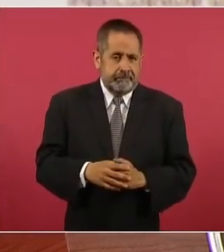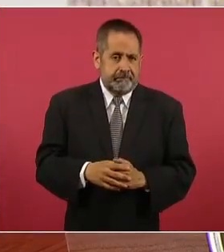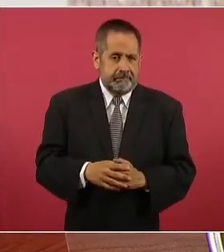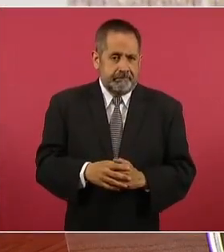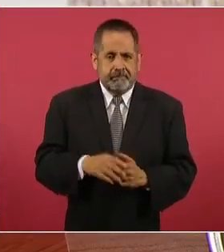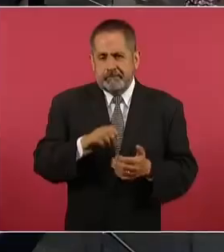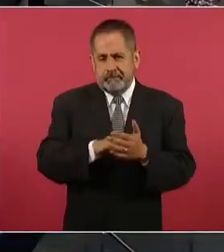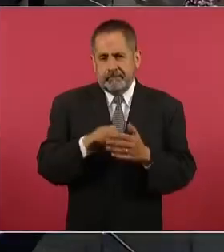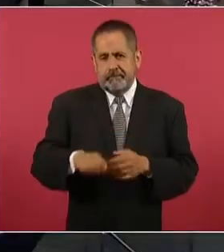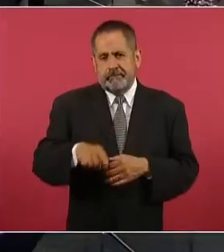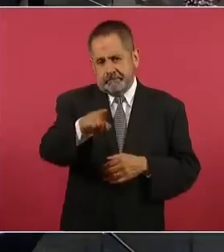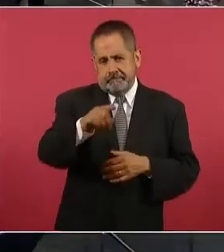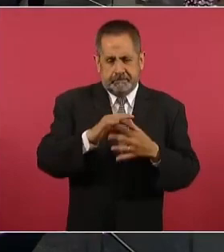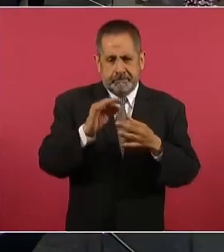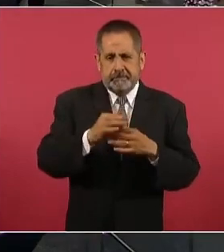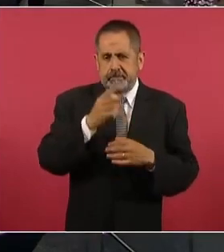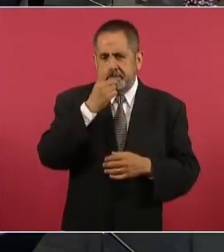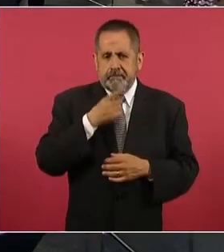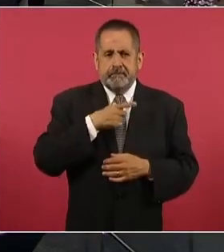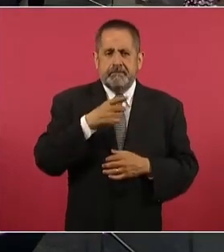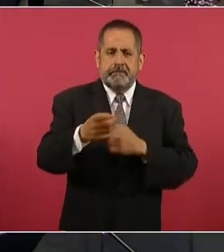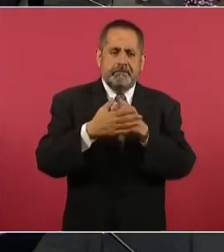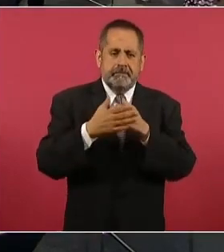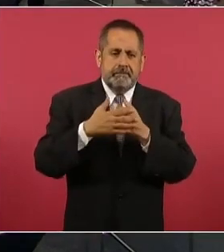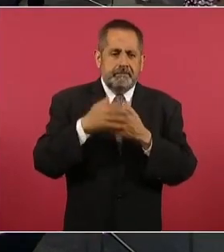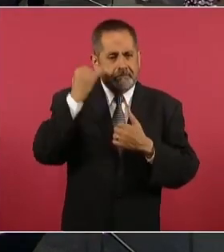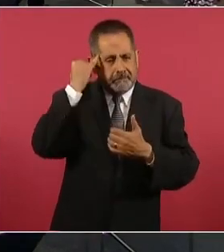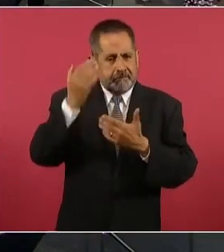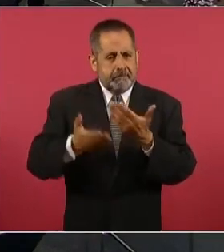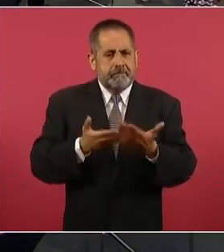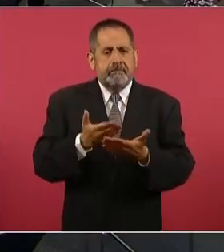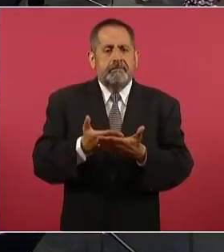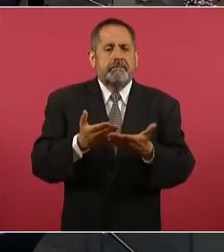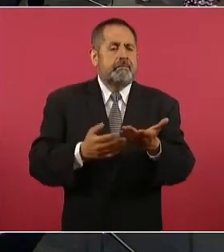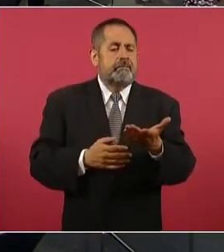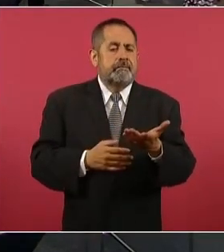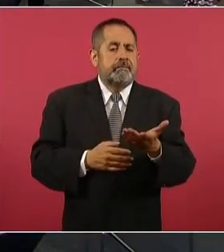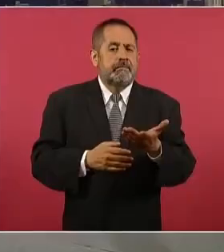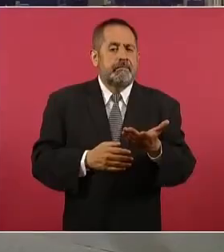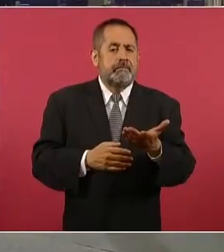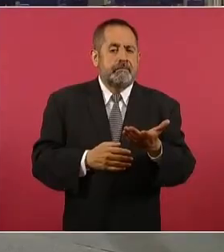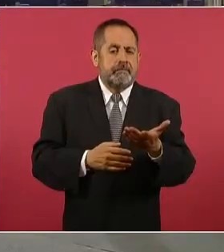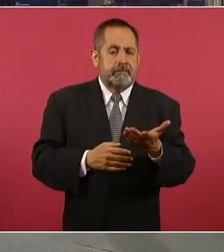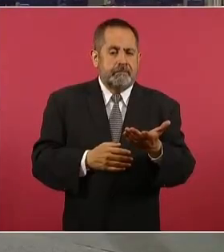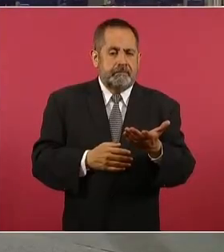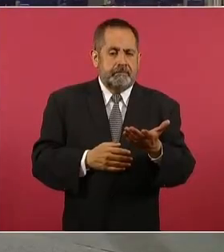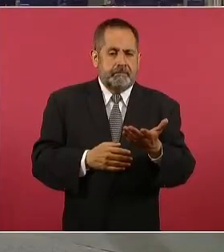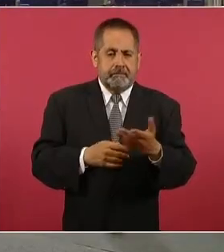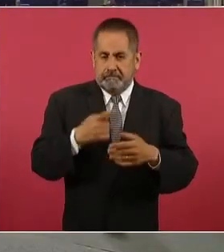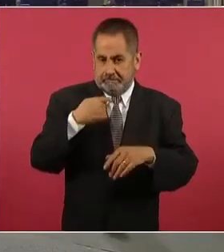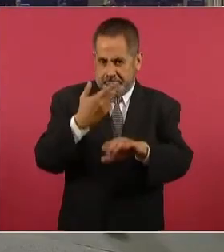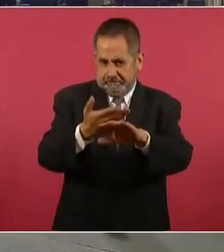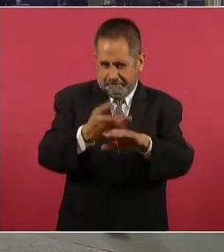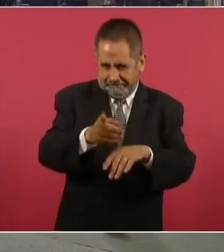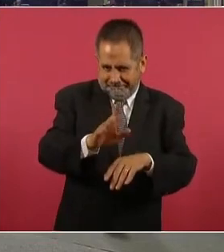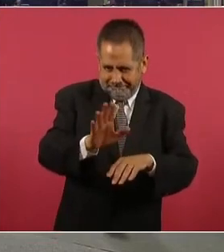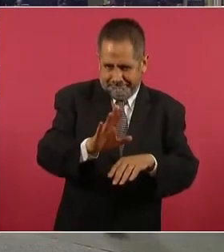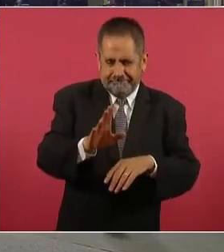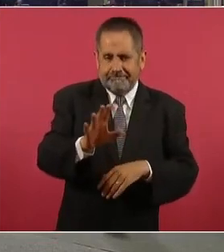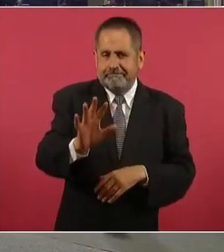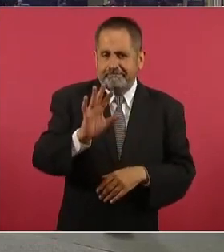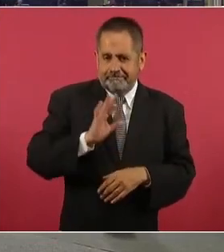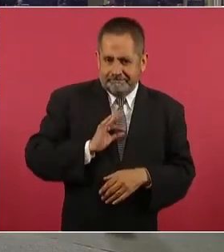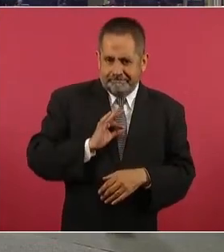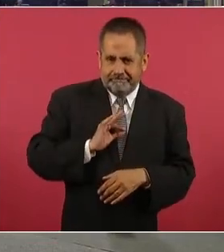Tú, por ejemplo, me planteaste, no es un reproche,